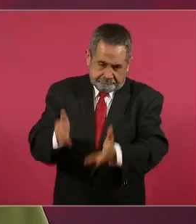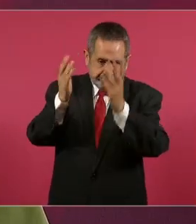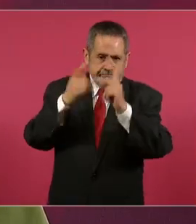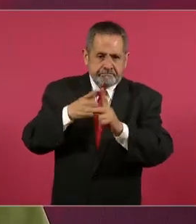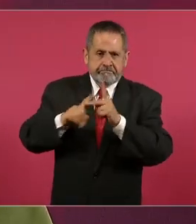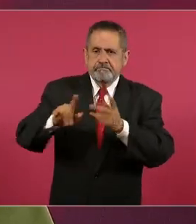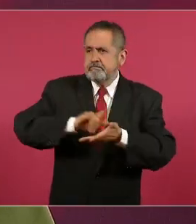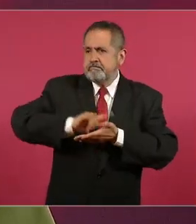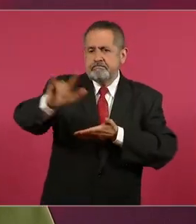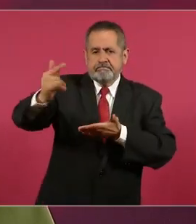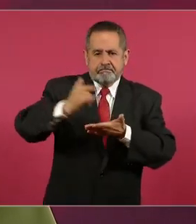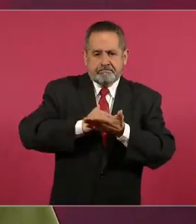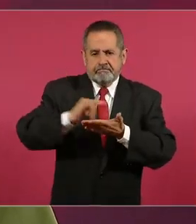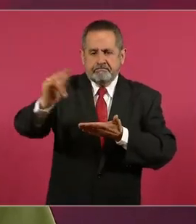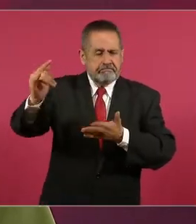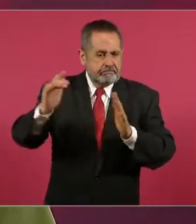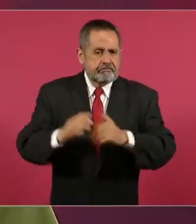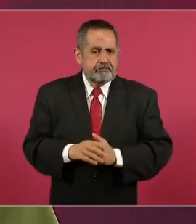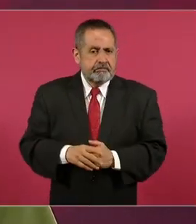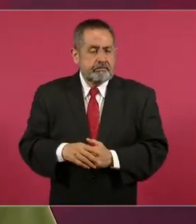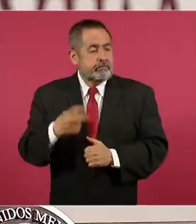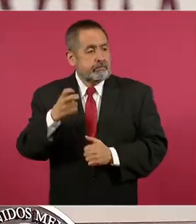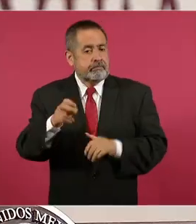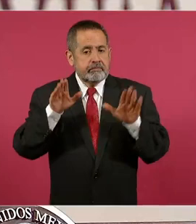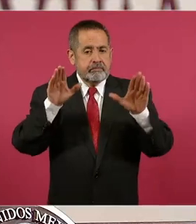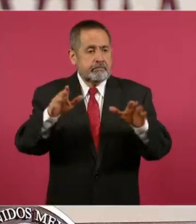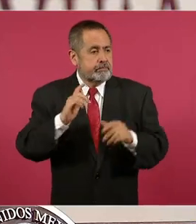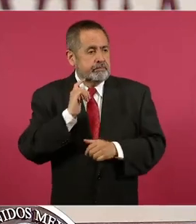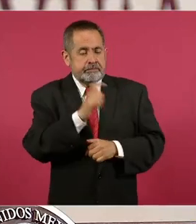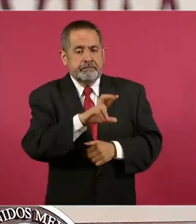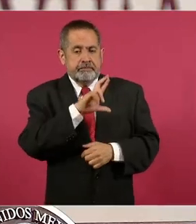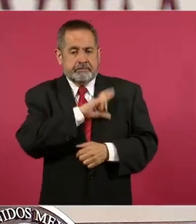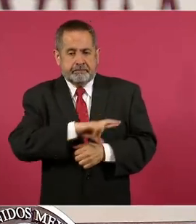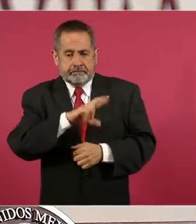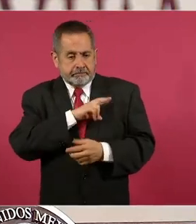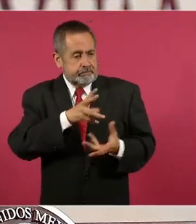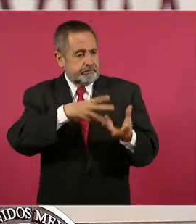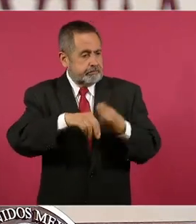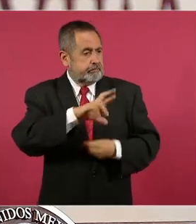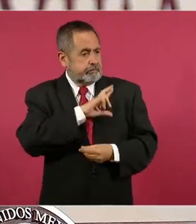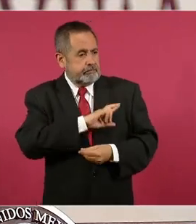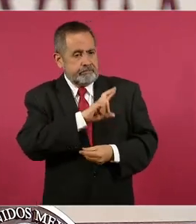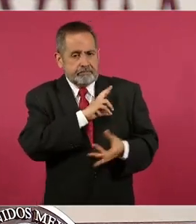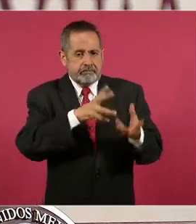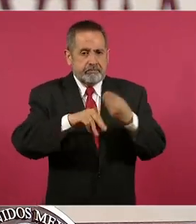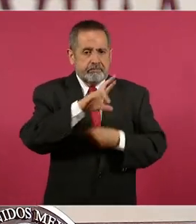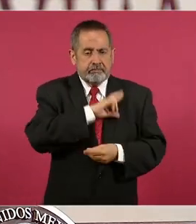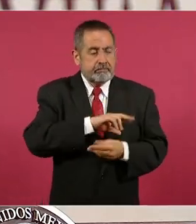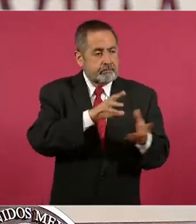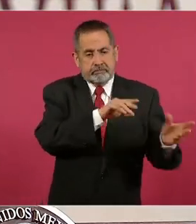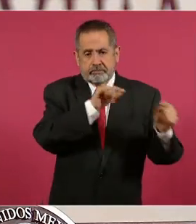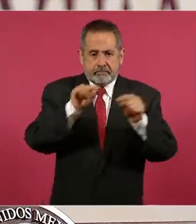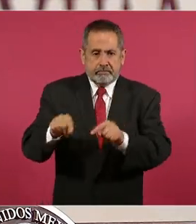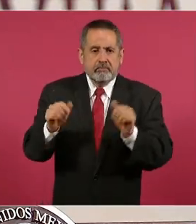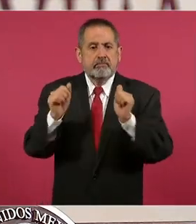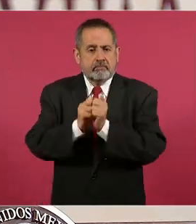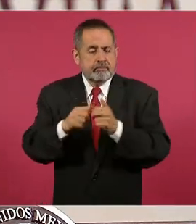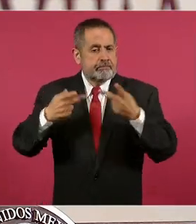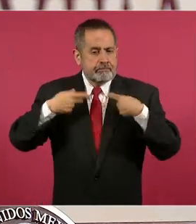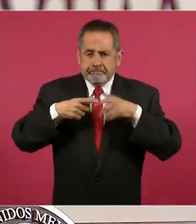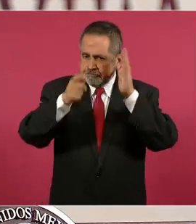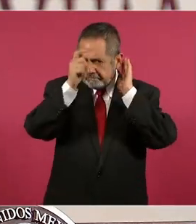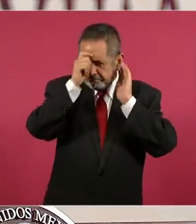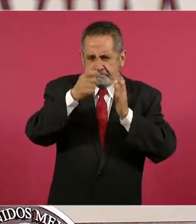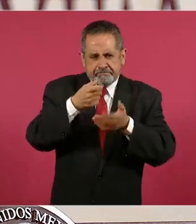iniciar las operaciones. Esos aviones se rentaron con la aeronave y con las